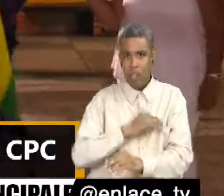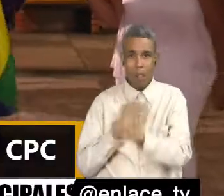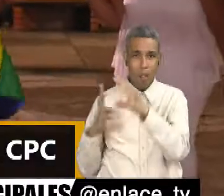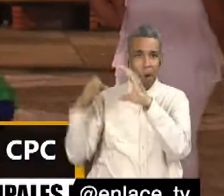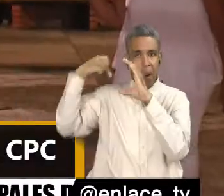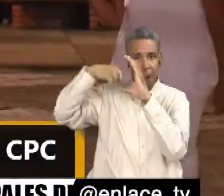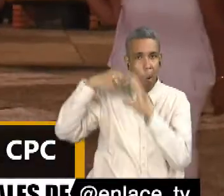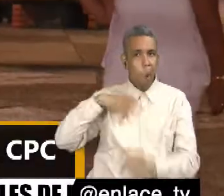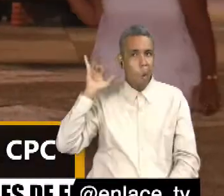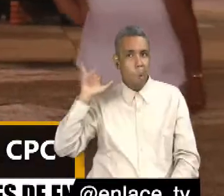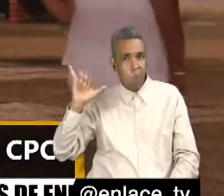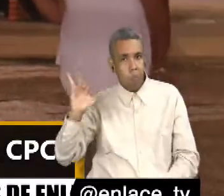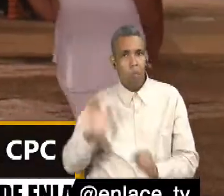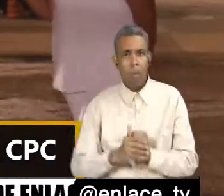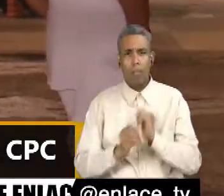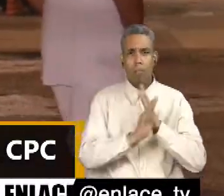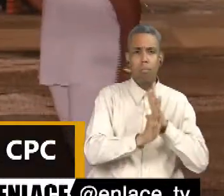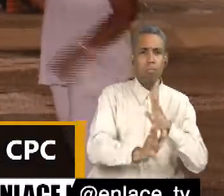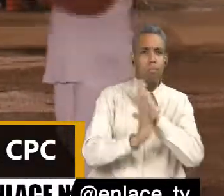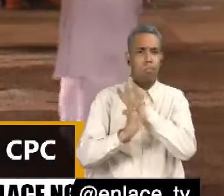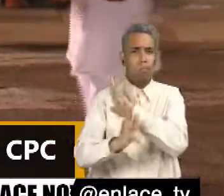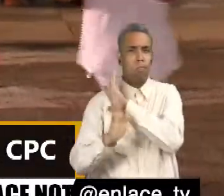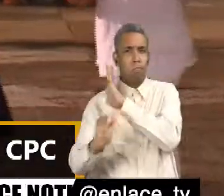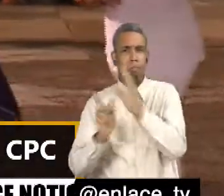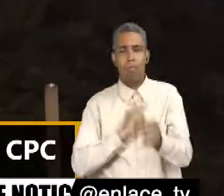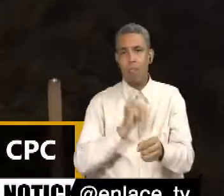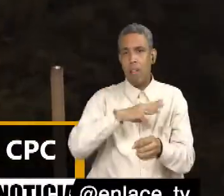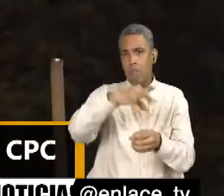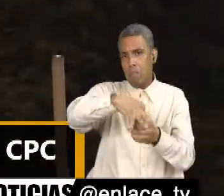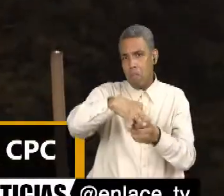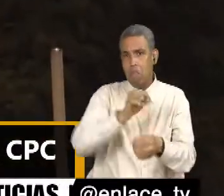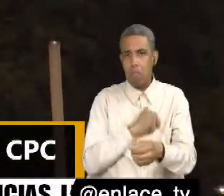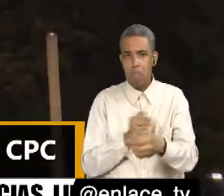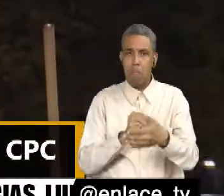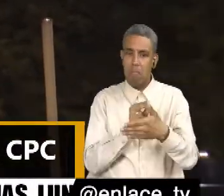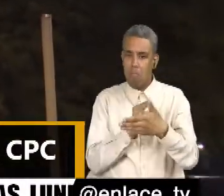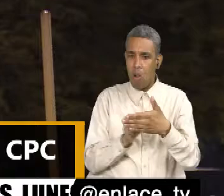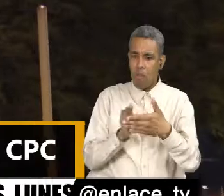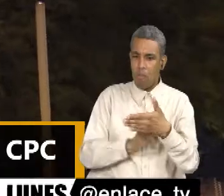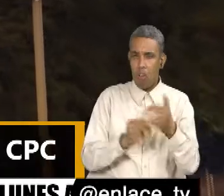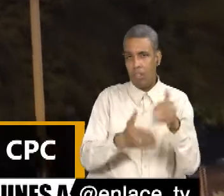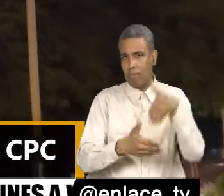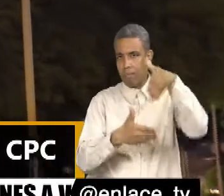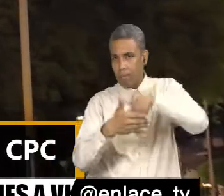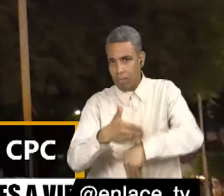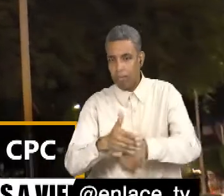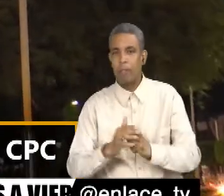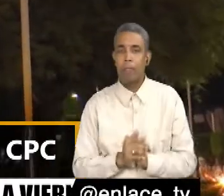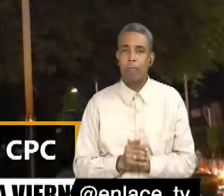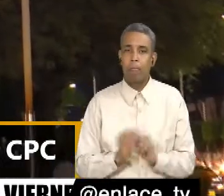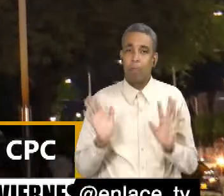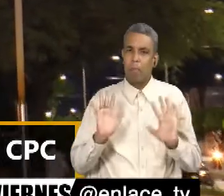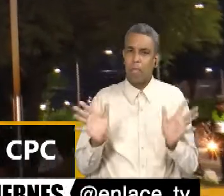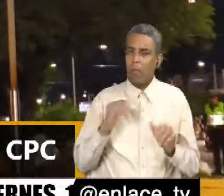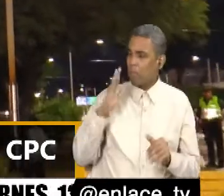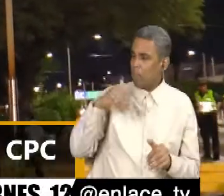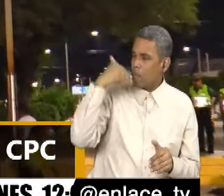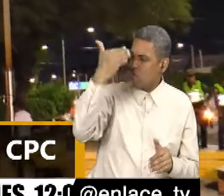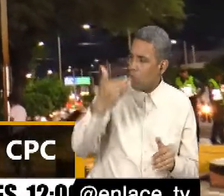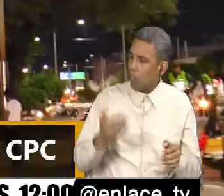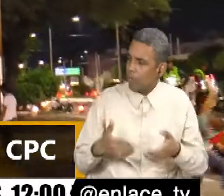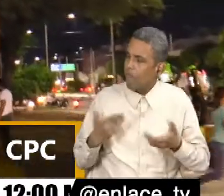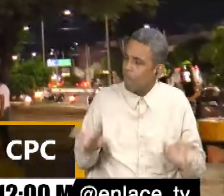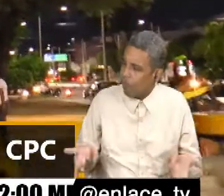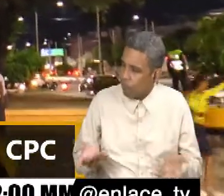Comercial en la votación. ¿Qué viene después de esta elección, de la formación de esta mesa? Bueno, ya con la mesa conformada nos